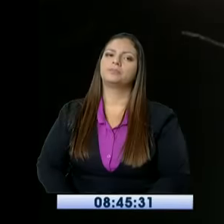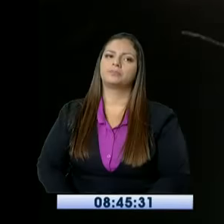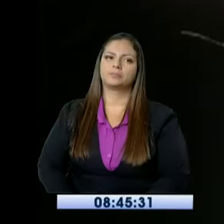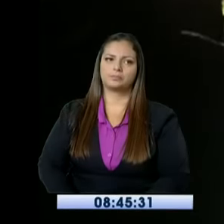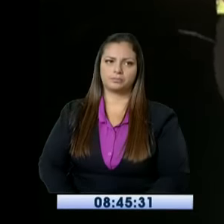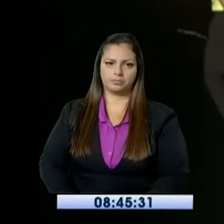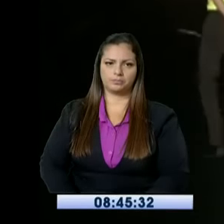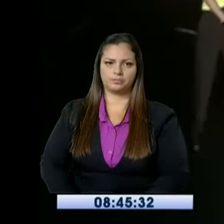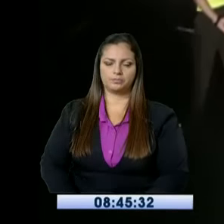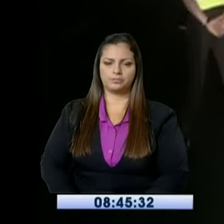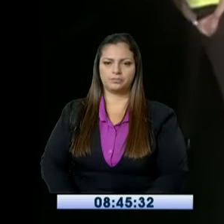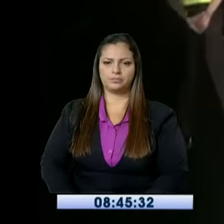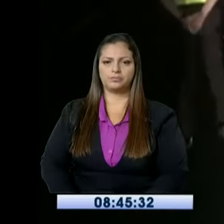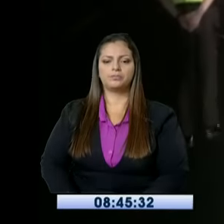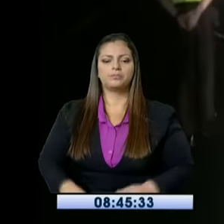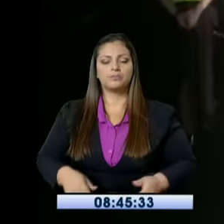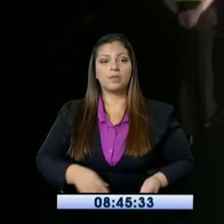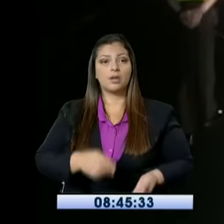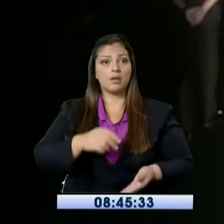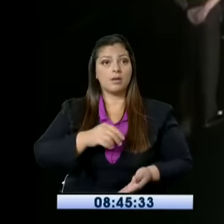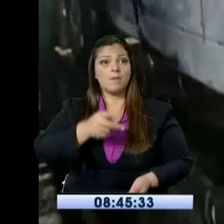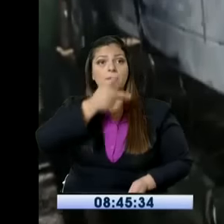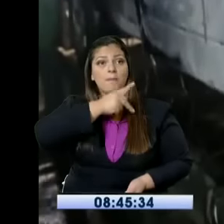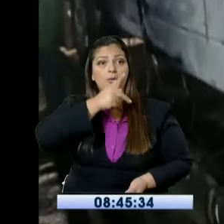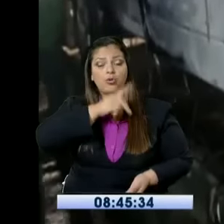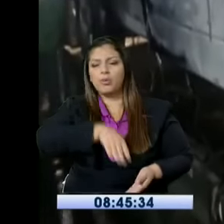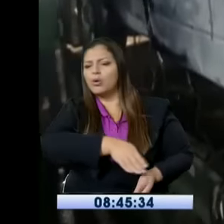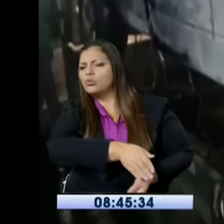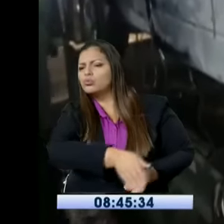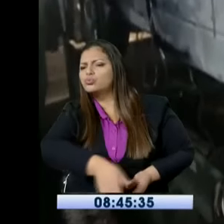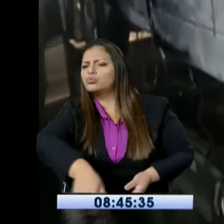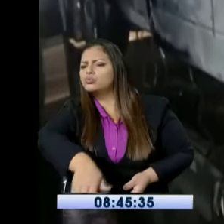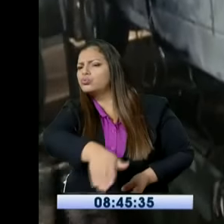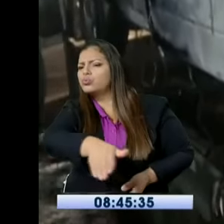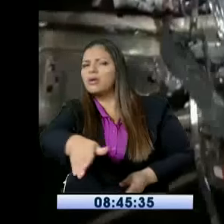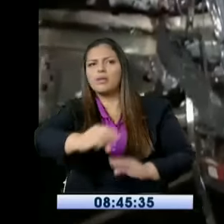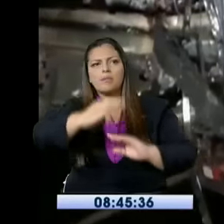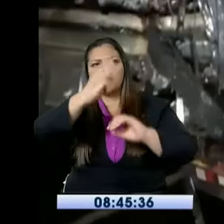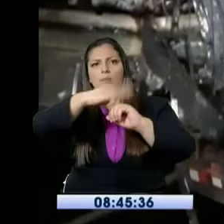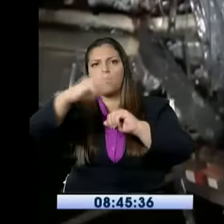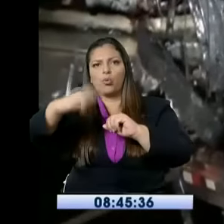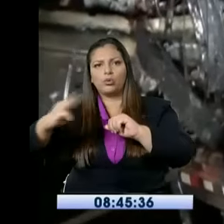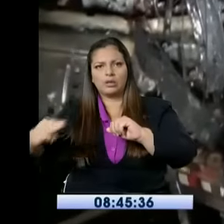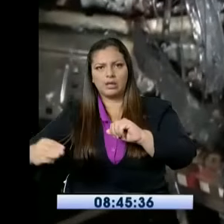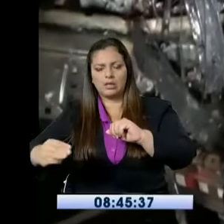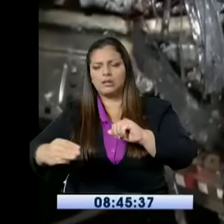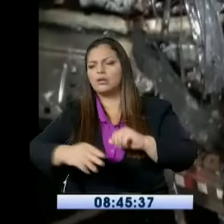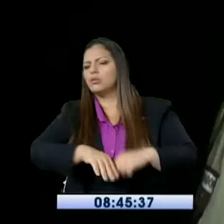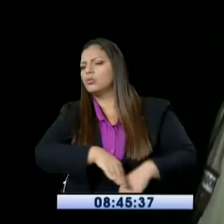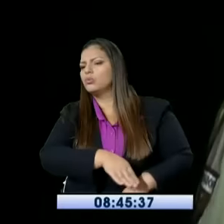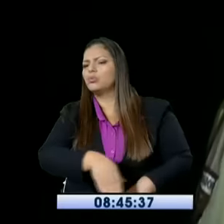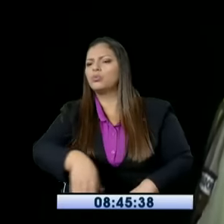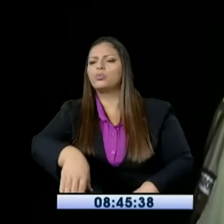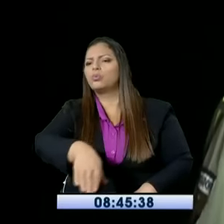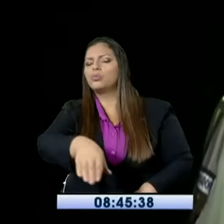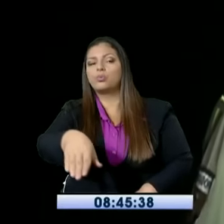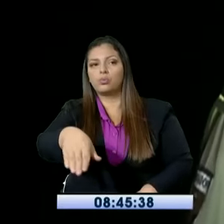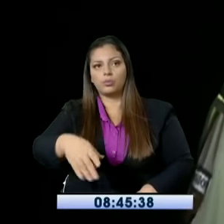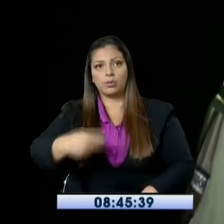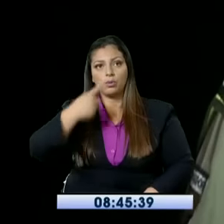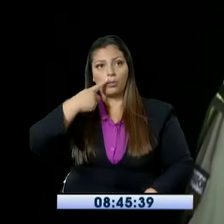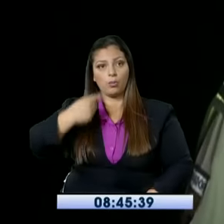Ocurrió en el kilómetro 17 de la vía Puerto Viejo-Montecristi. Un accidente de tránsito dejó una persona fallecida. Se trata de un